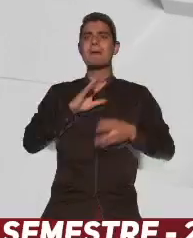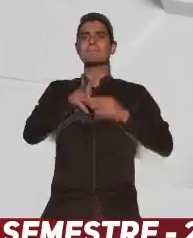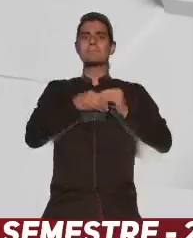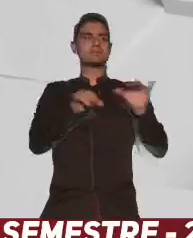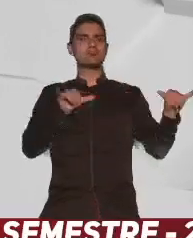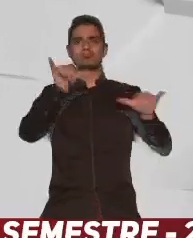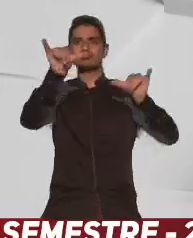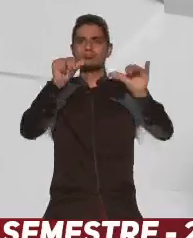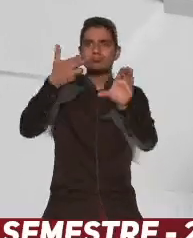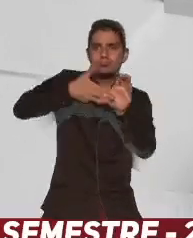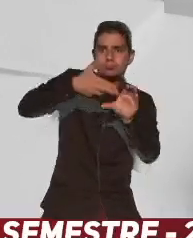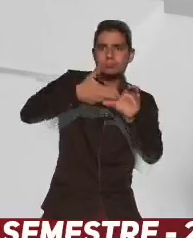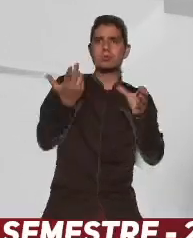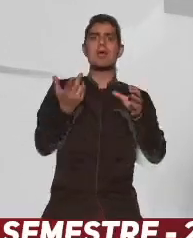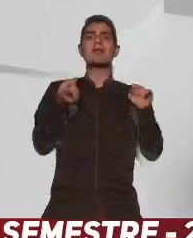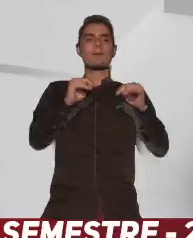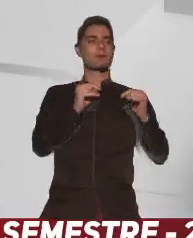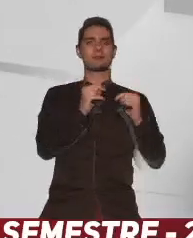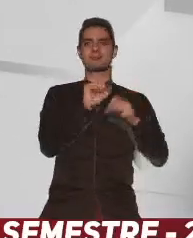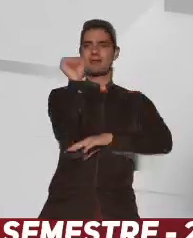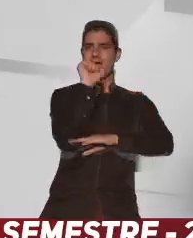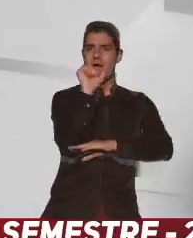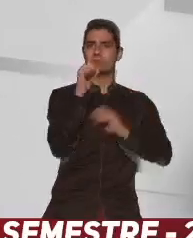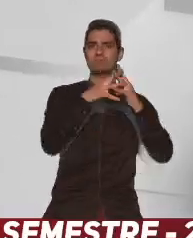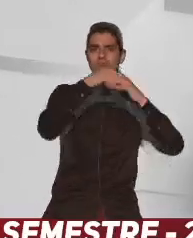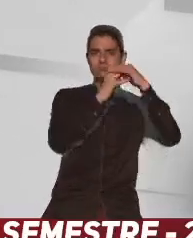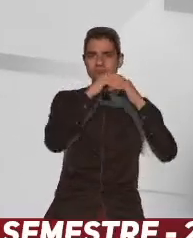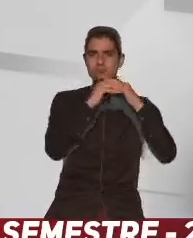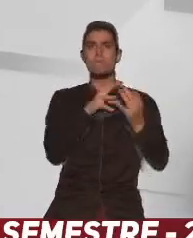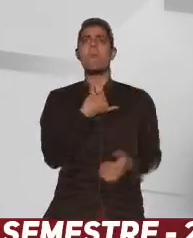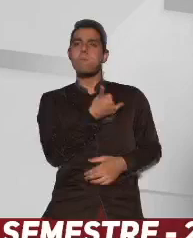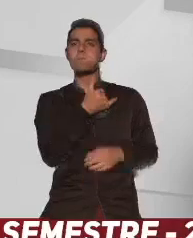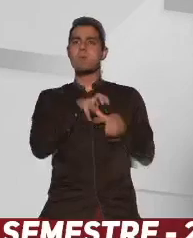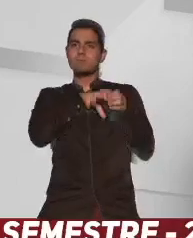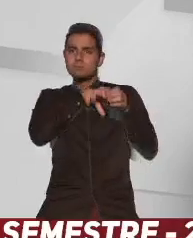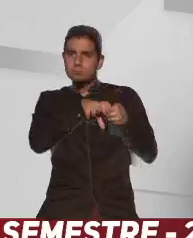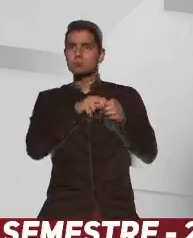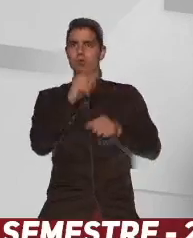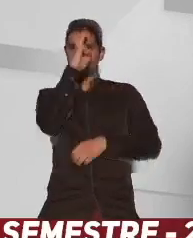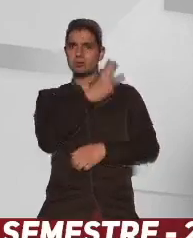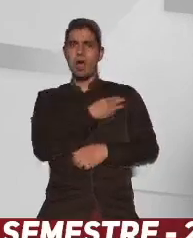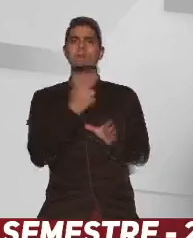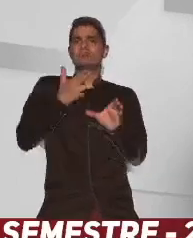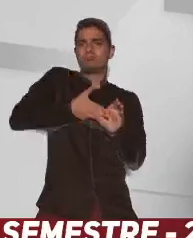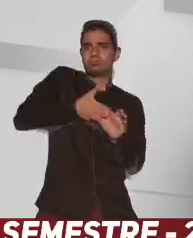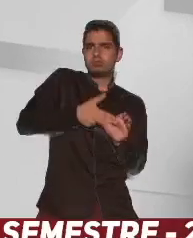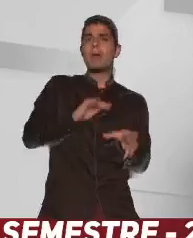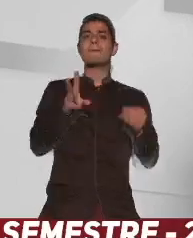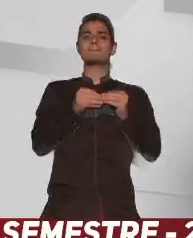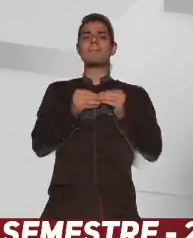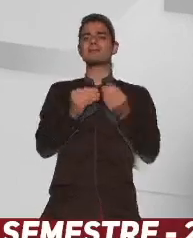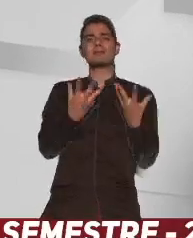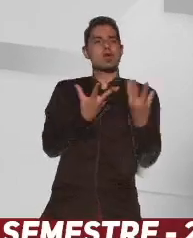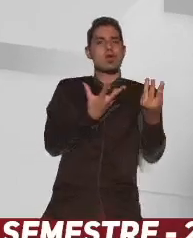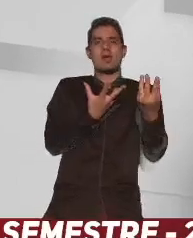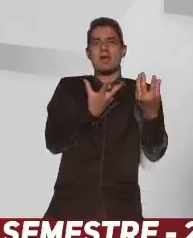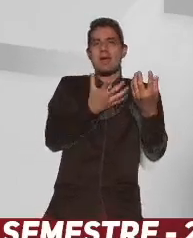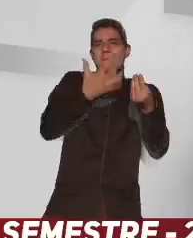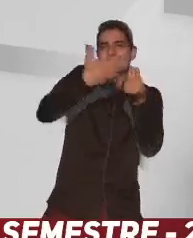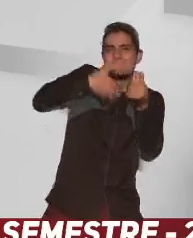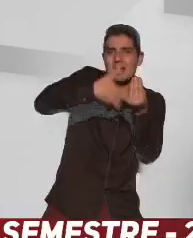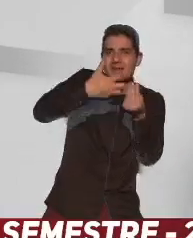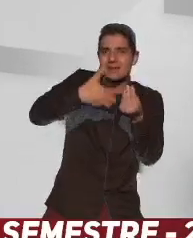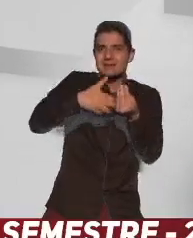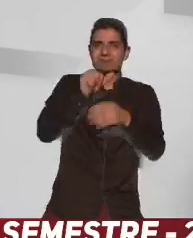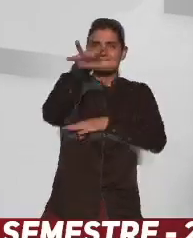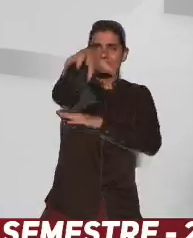vehículos que transportan a los soldados, así como el combustible para el equipo de línea amarilla que se encuentra en apoyo a la comunidad en la